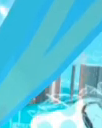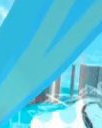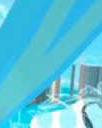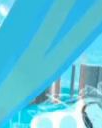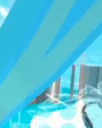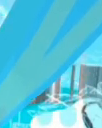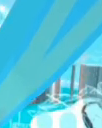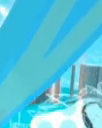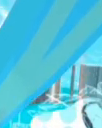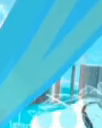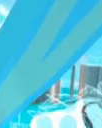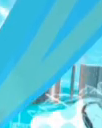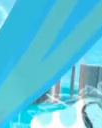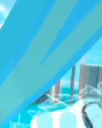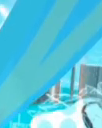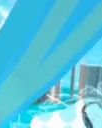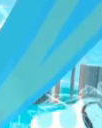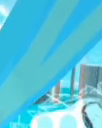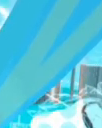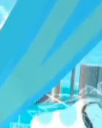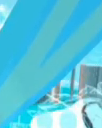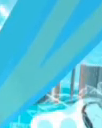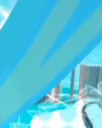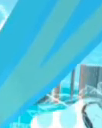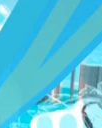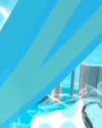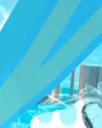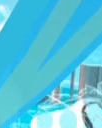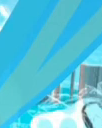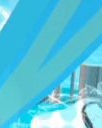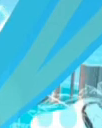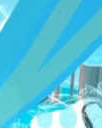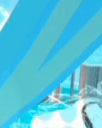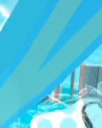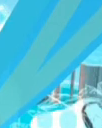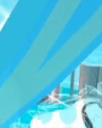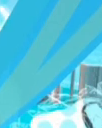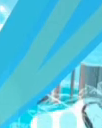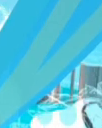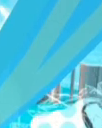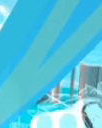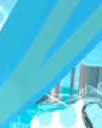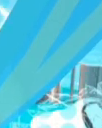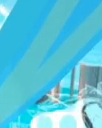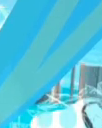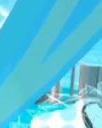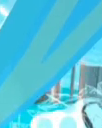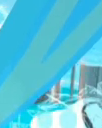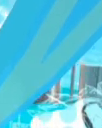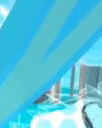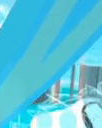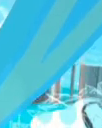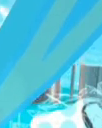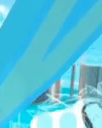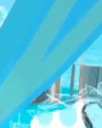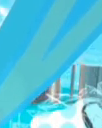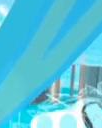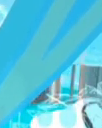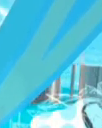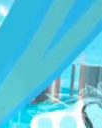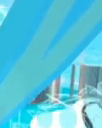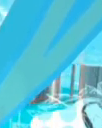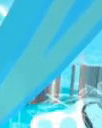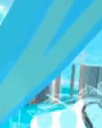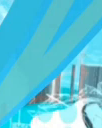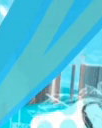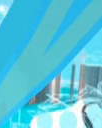producto de algún expediente que tramitó o que estaba tramitando. Será la fase de investigación la que va a determinar o descartar,